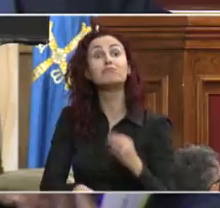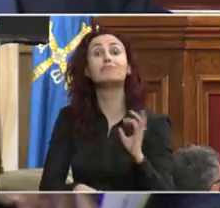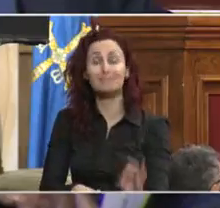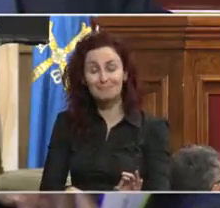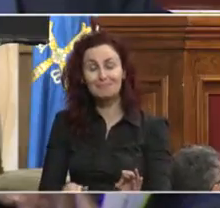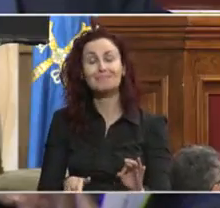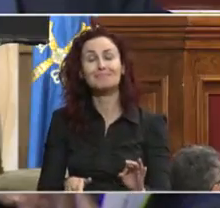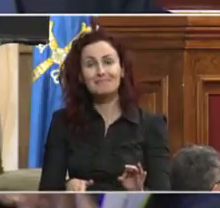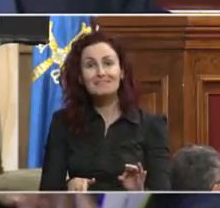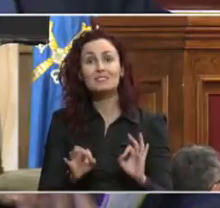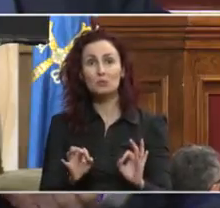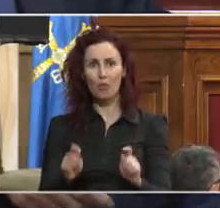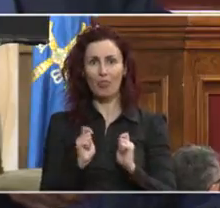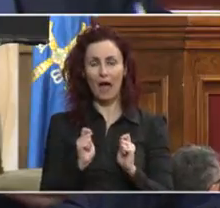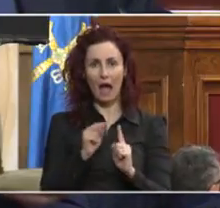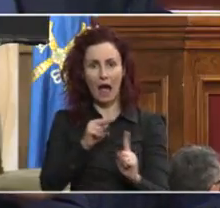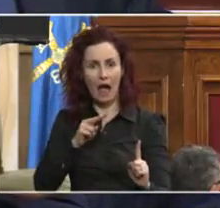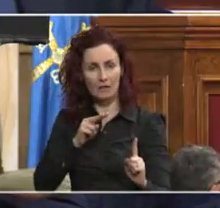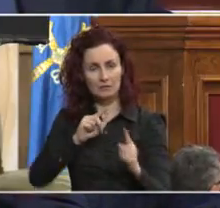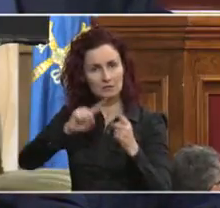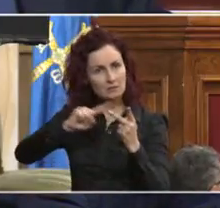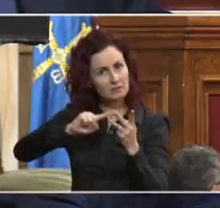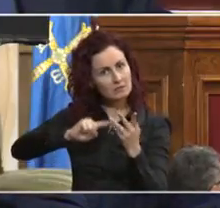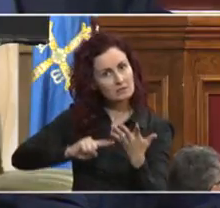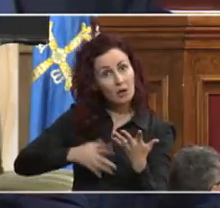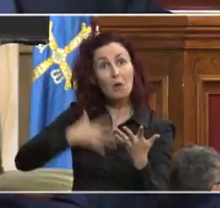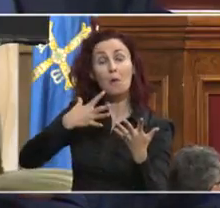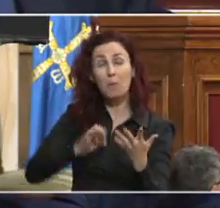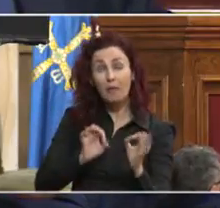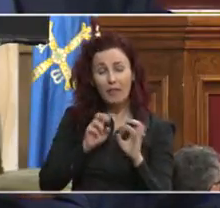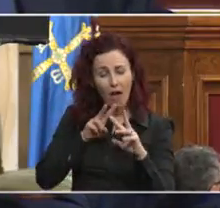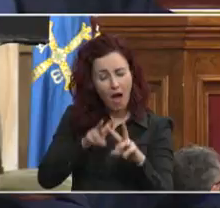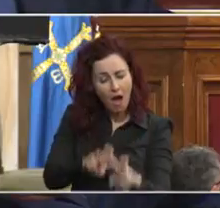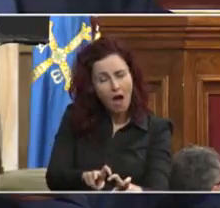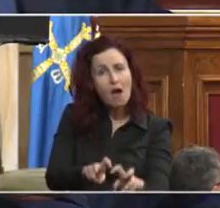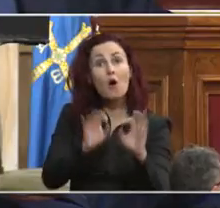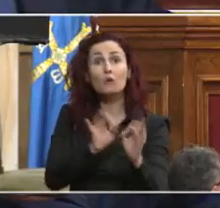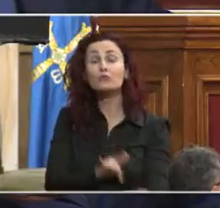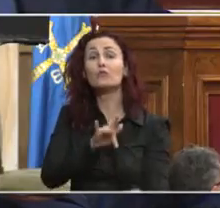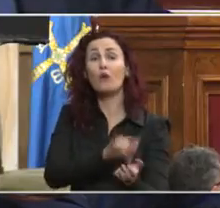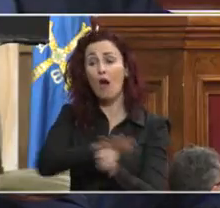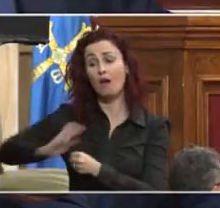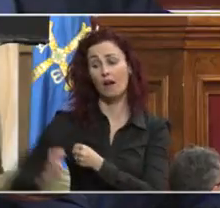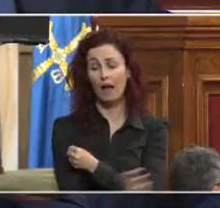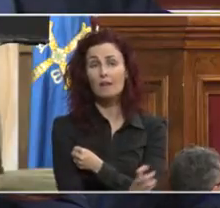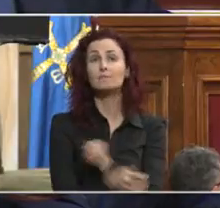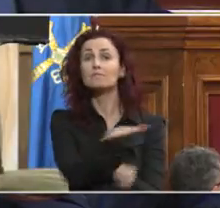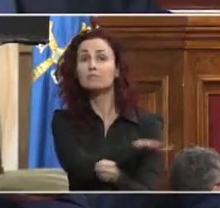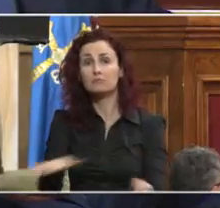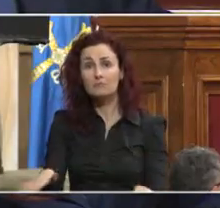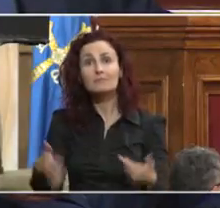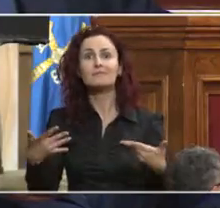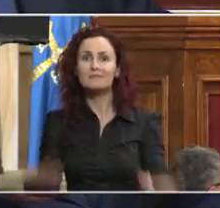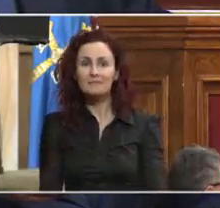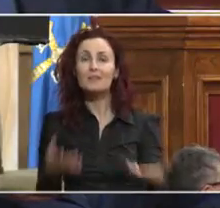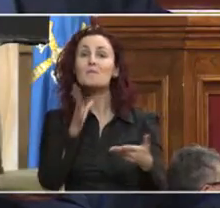compositor, ofrecía muchas perspectivas que podían ser investigadas desde muchos puntos de vista, desde muchas áreas académicas. Y es